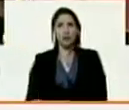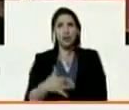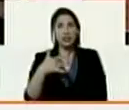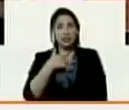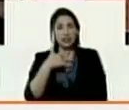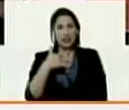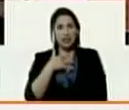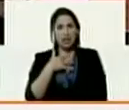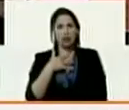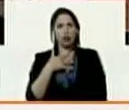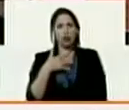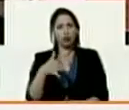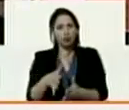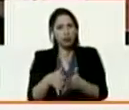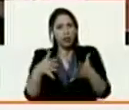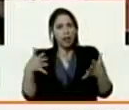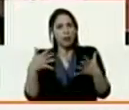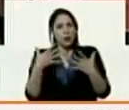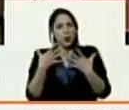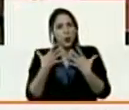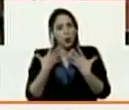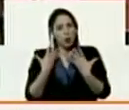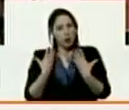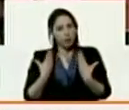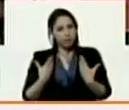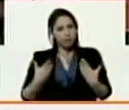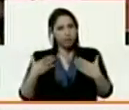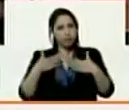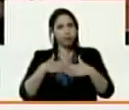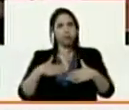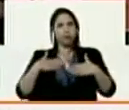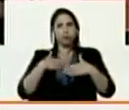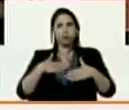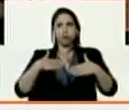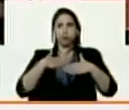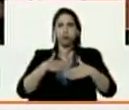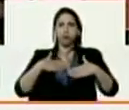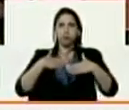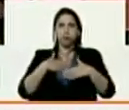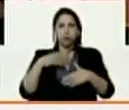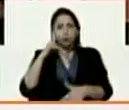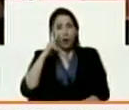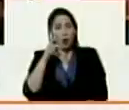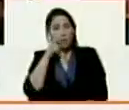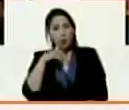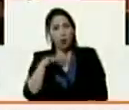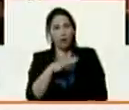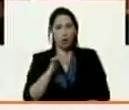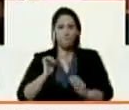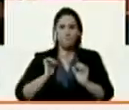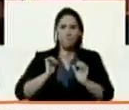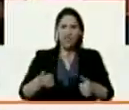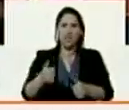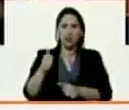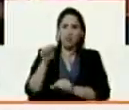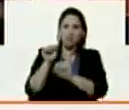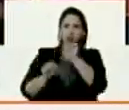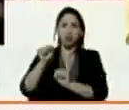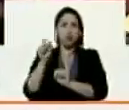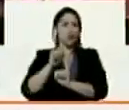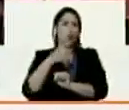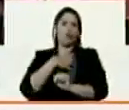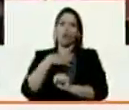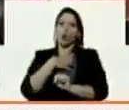un gran frescor cuando veo que los pueblos comienzan a levantarse. No puedo negarlo, no lo